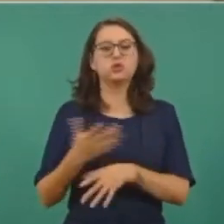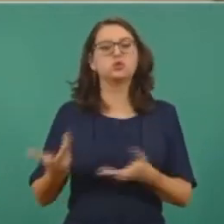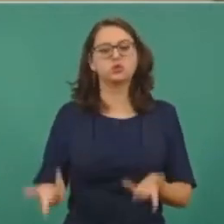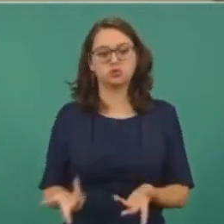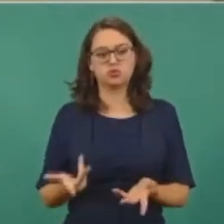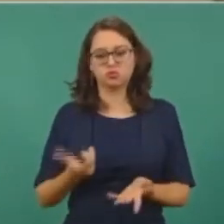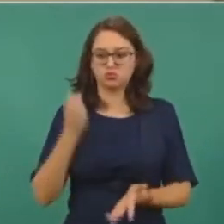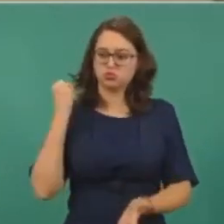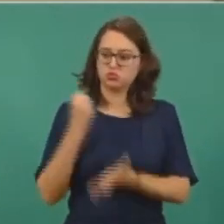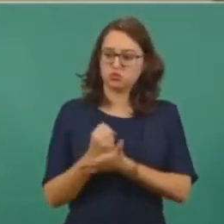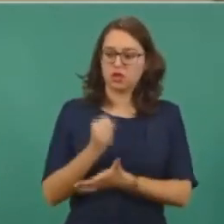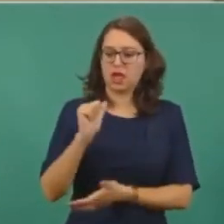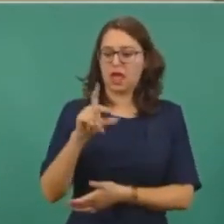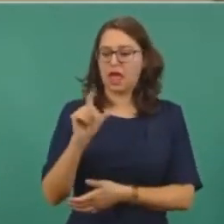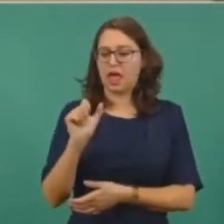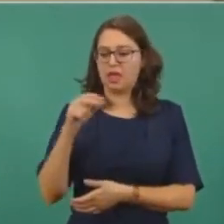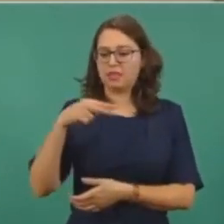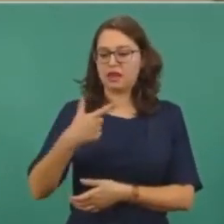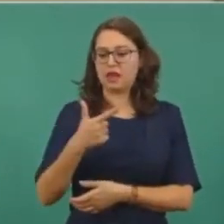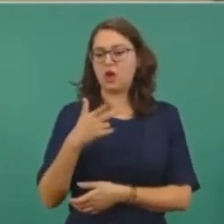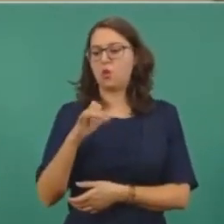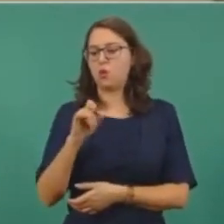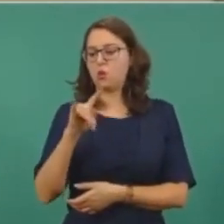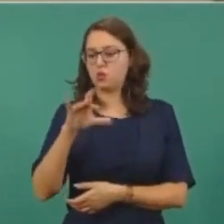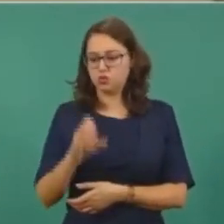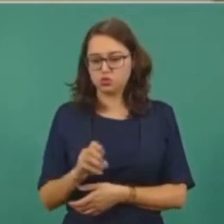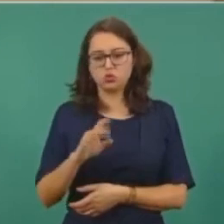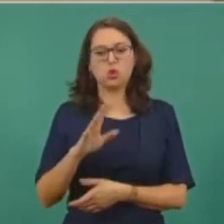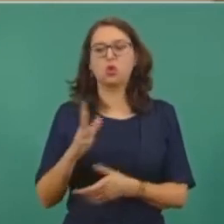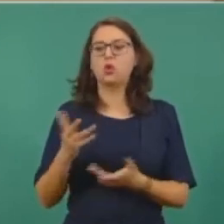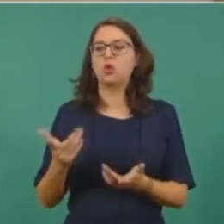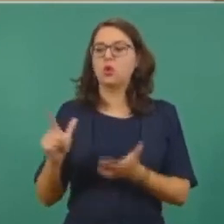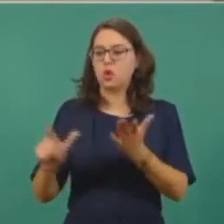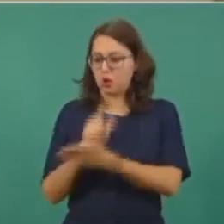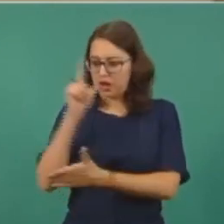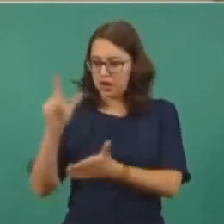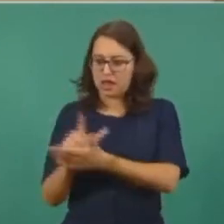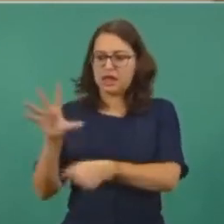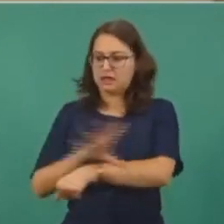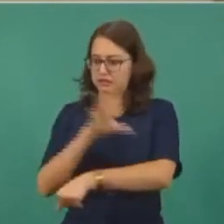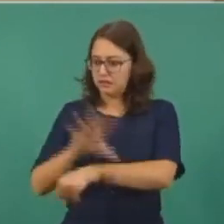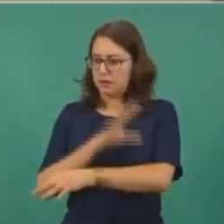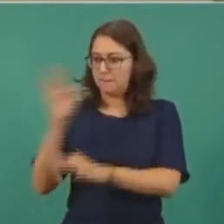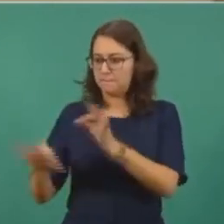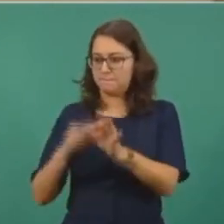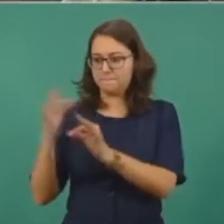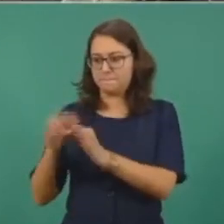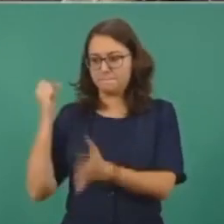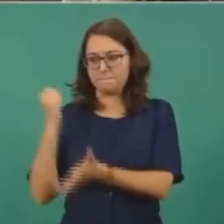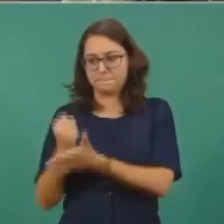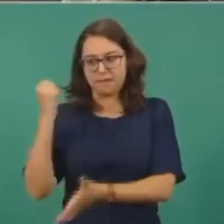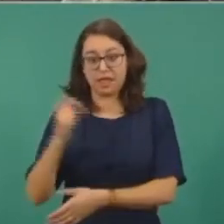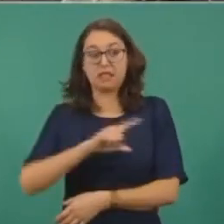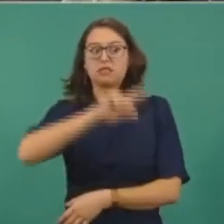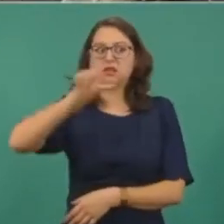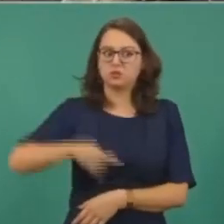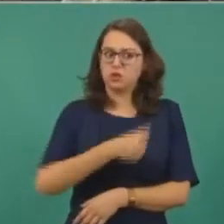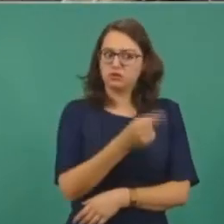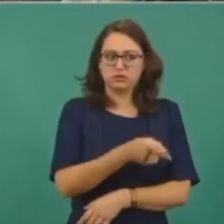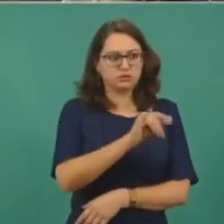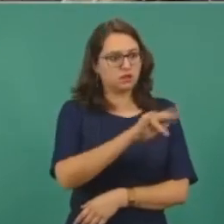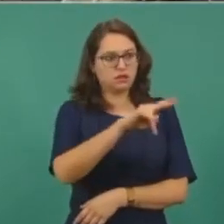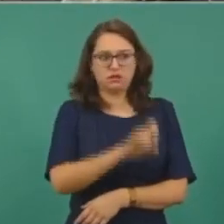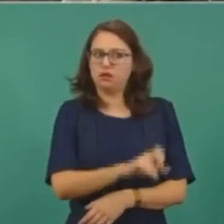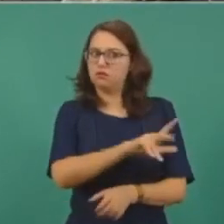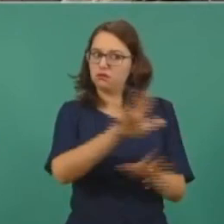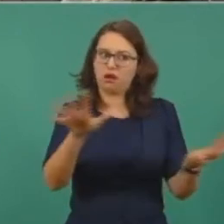vez aprobada la reforma eléctrica, se pudiera ya consolidar ante las elecciones venideras que